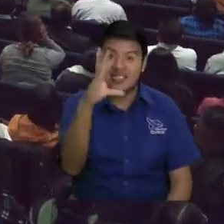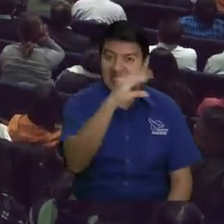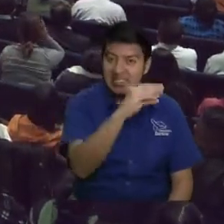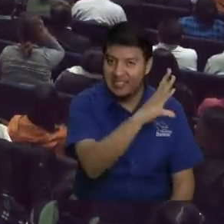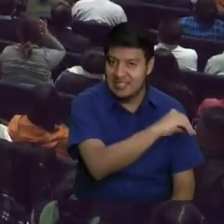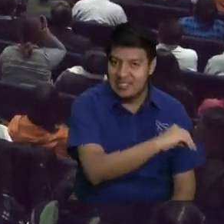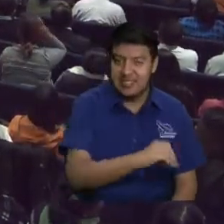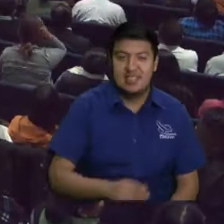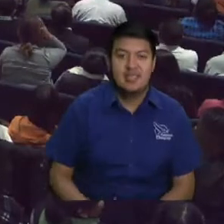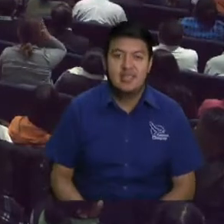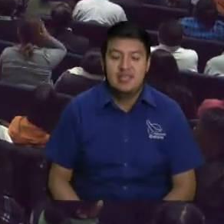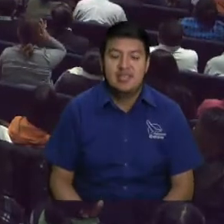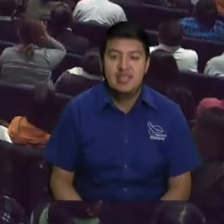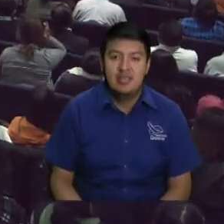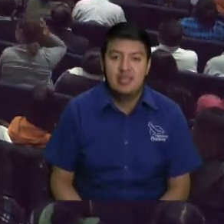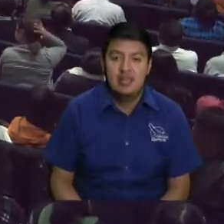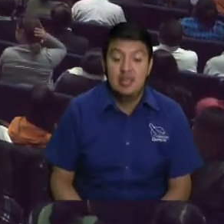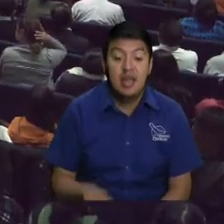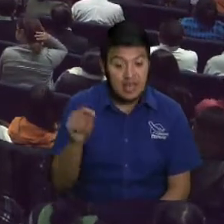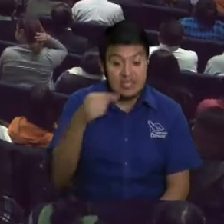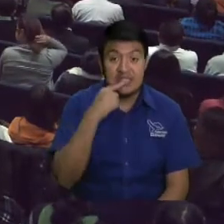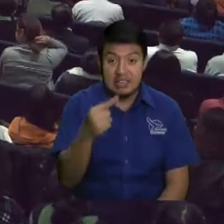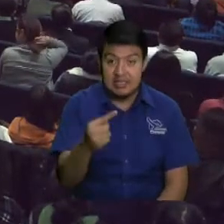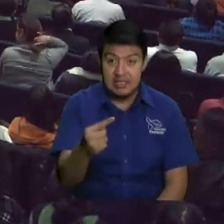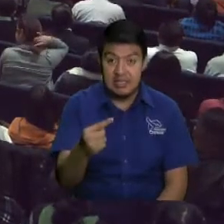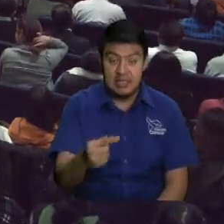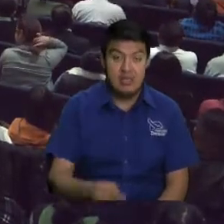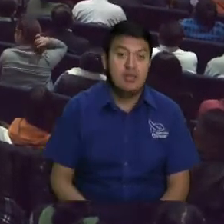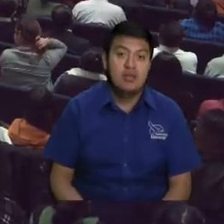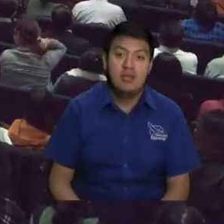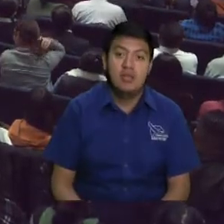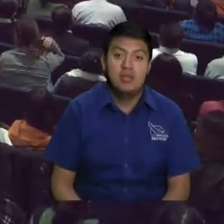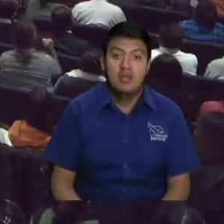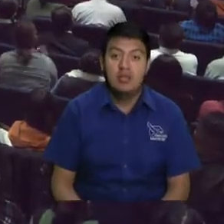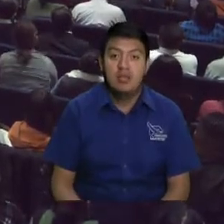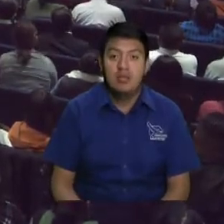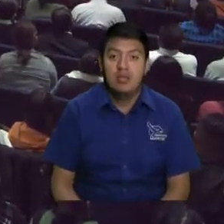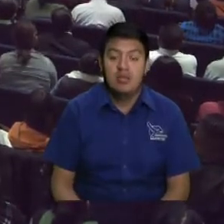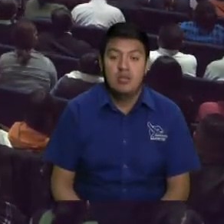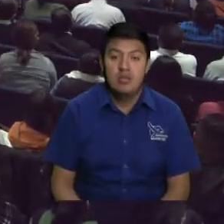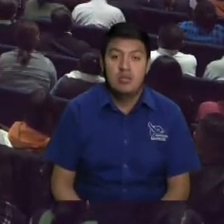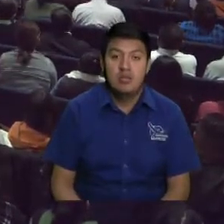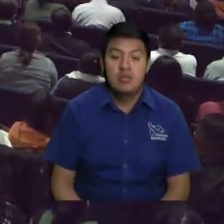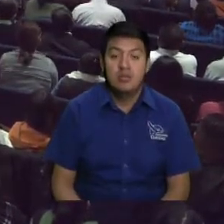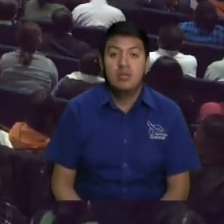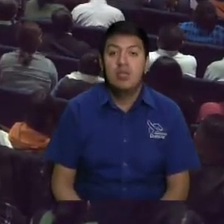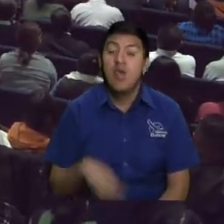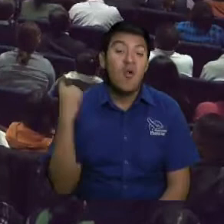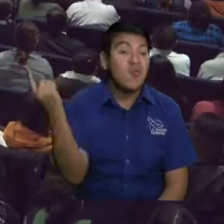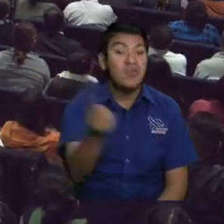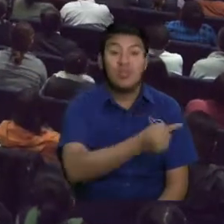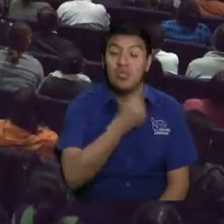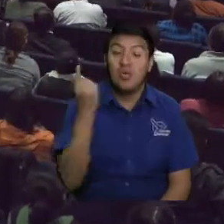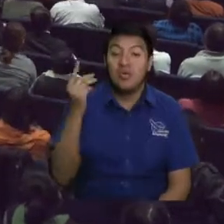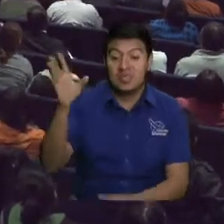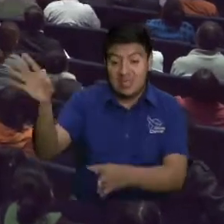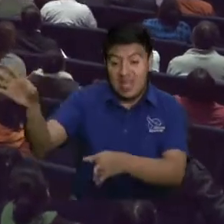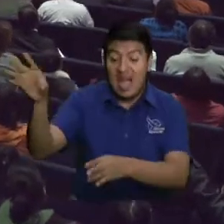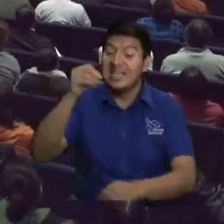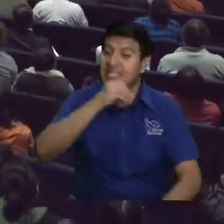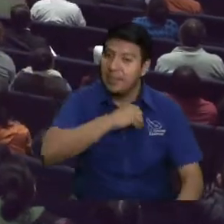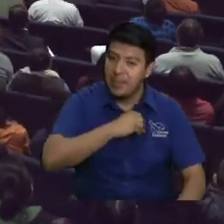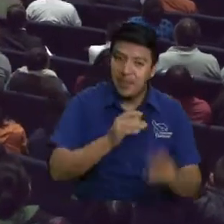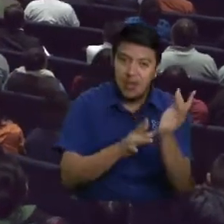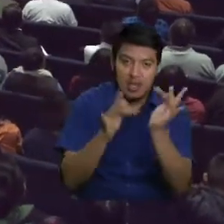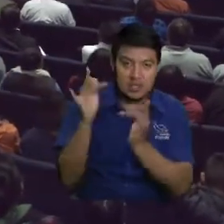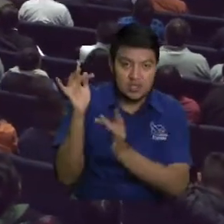No, así dice ahí. Así dice. No dice los loros. Dice los loros, los perros, los gatos. Porque dice que a todos